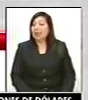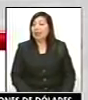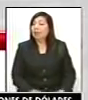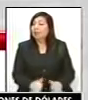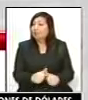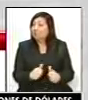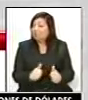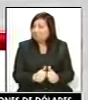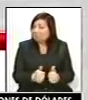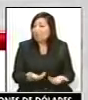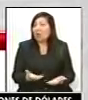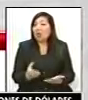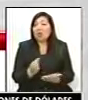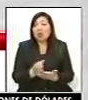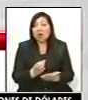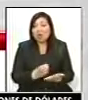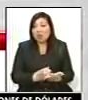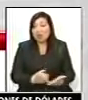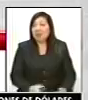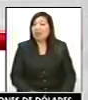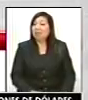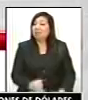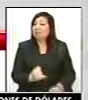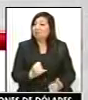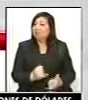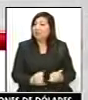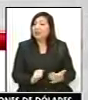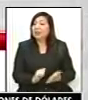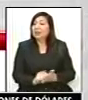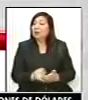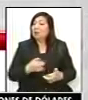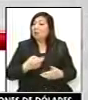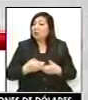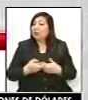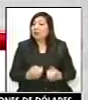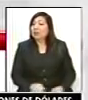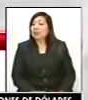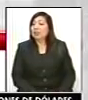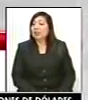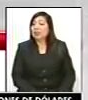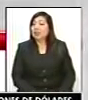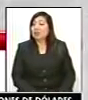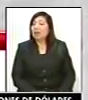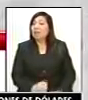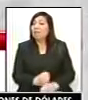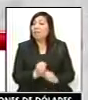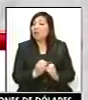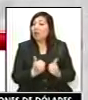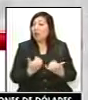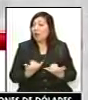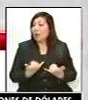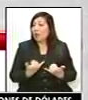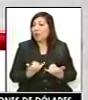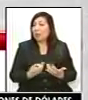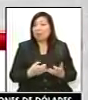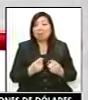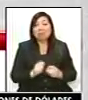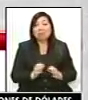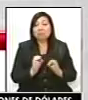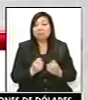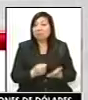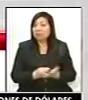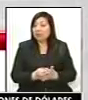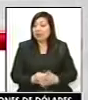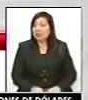de contrato, términos y condiciones del proceso de licitación, fórmulas de actualización de precios firmes